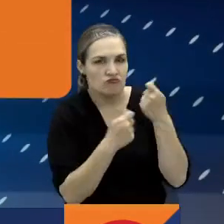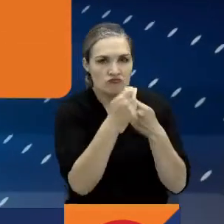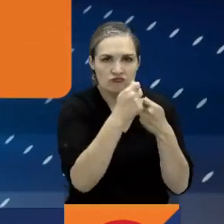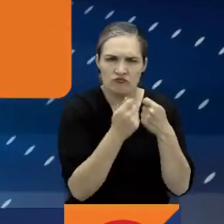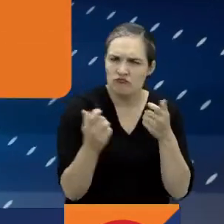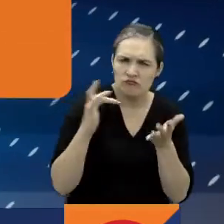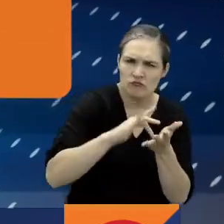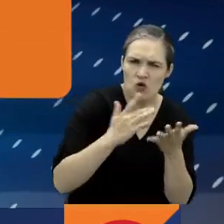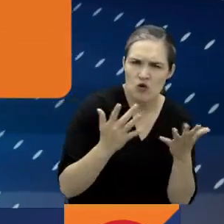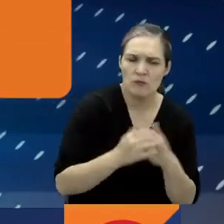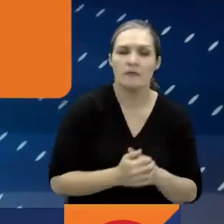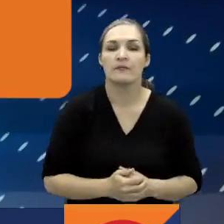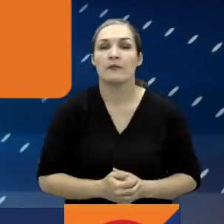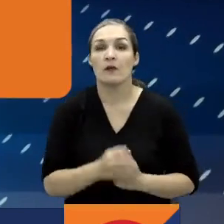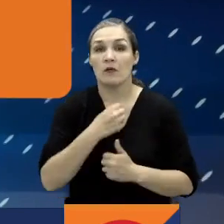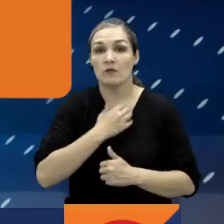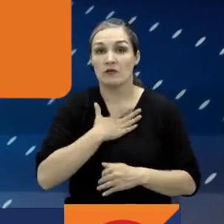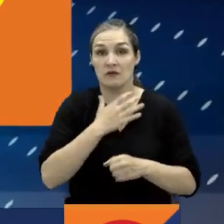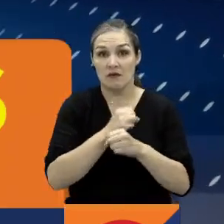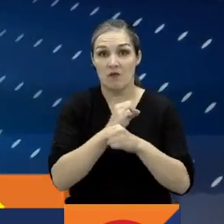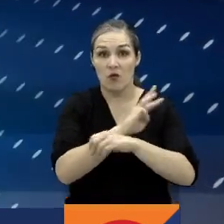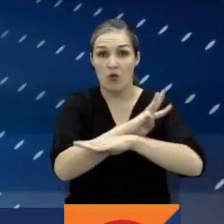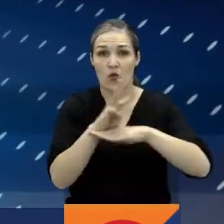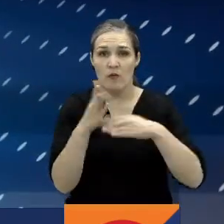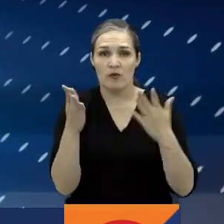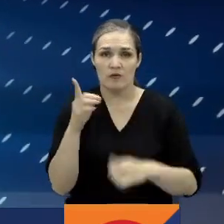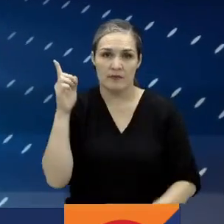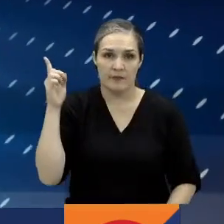En oportunidades de trabajo, vaya a la página